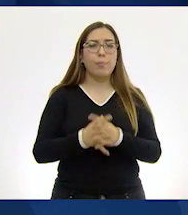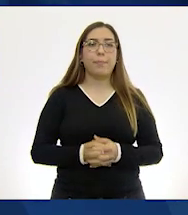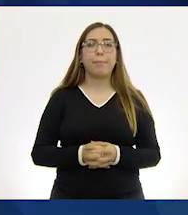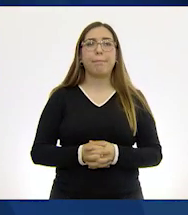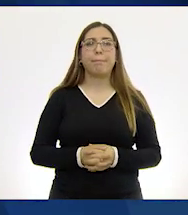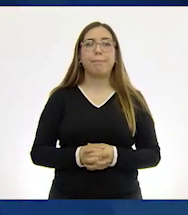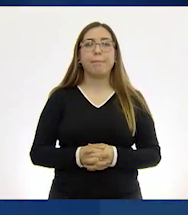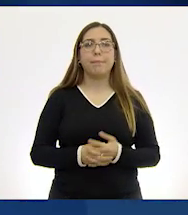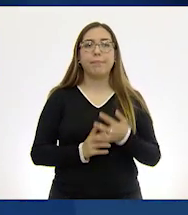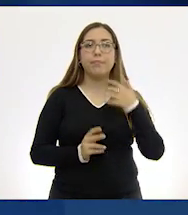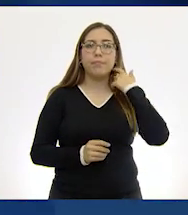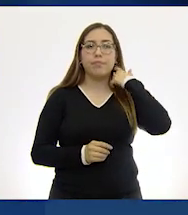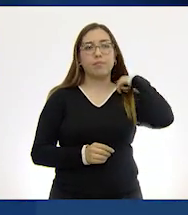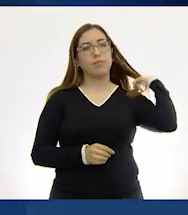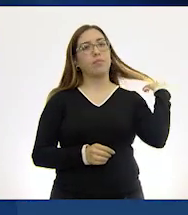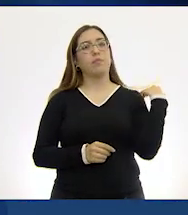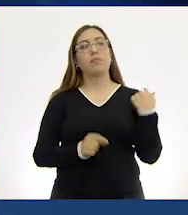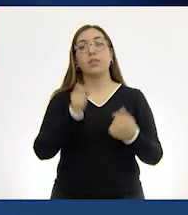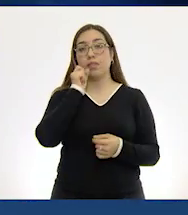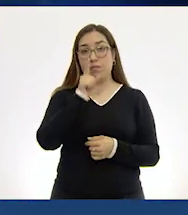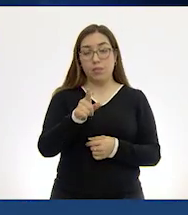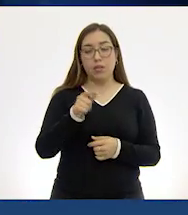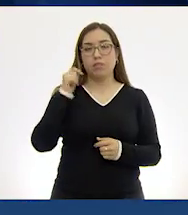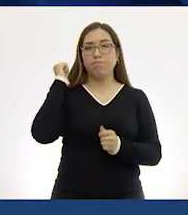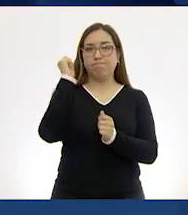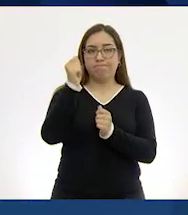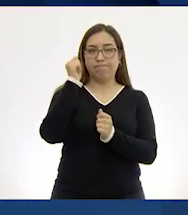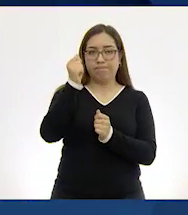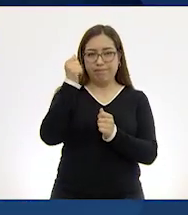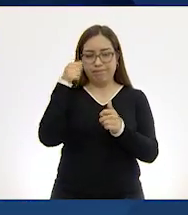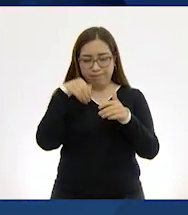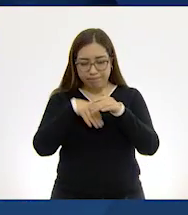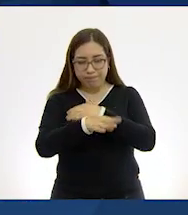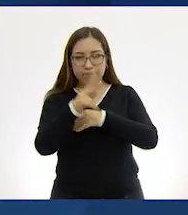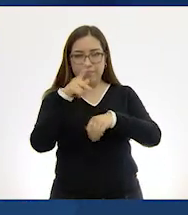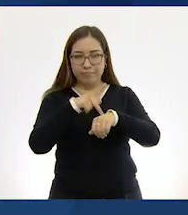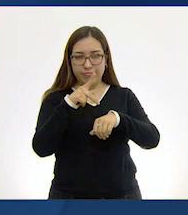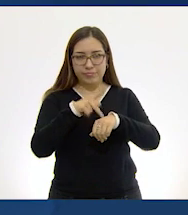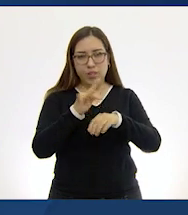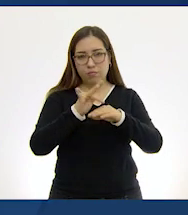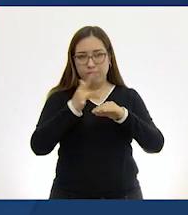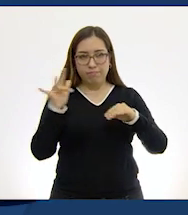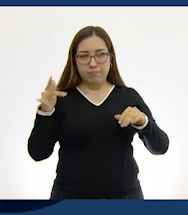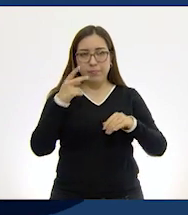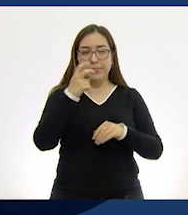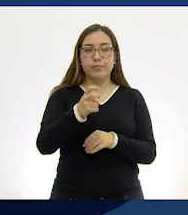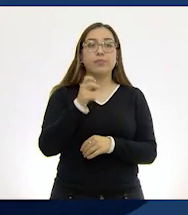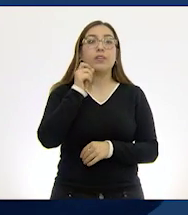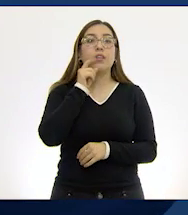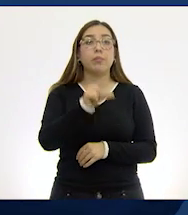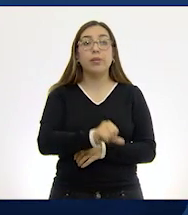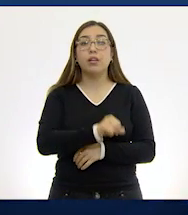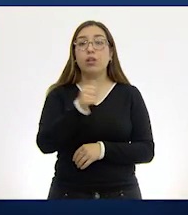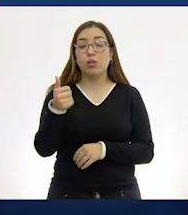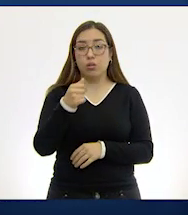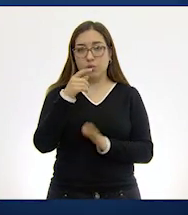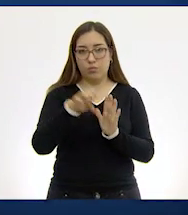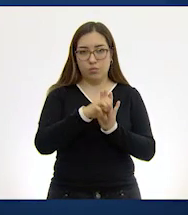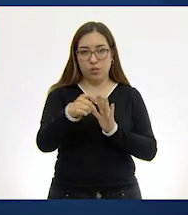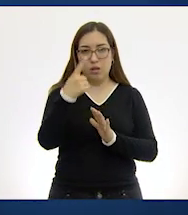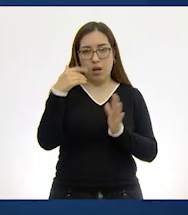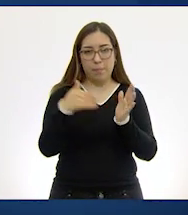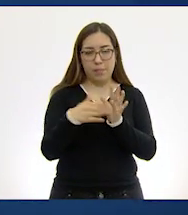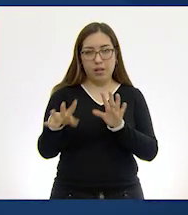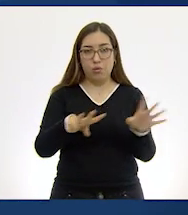También hay un importante efecto de la minería. Una cifra que también es terrible es en